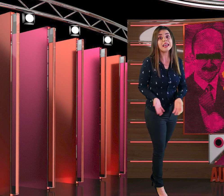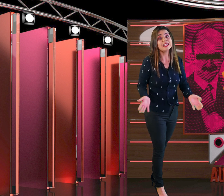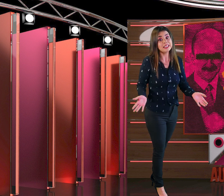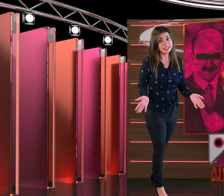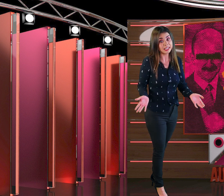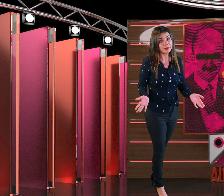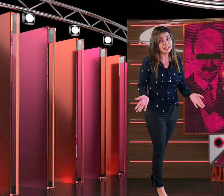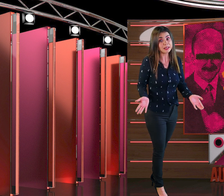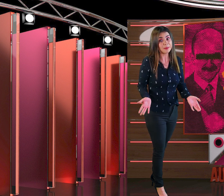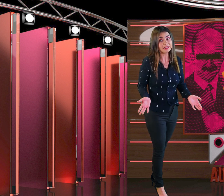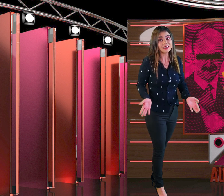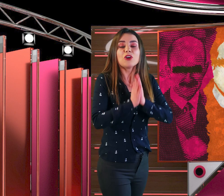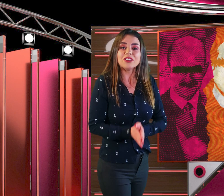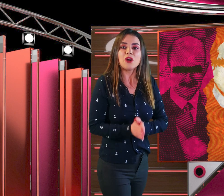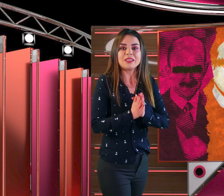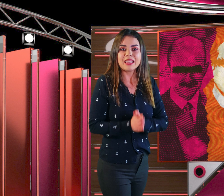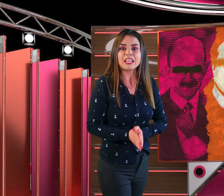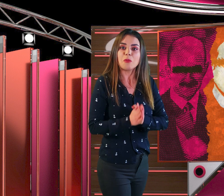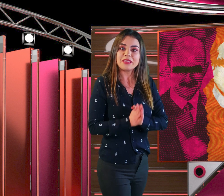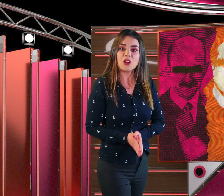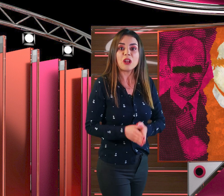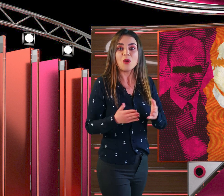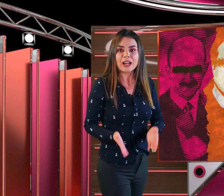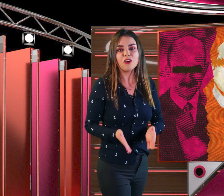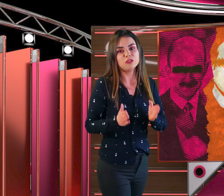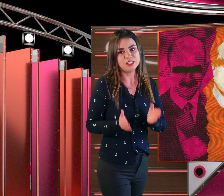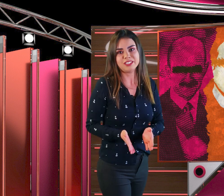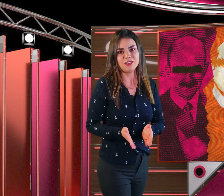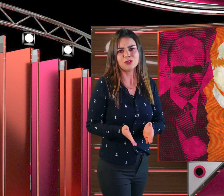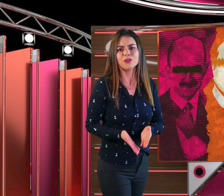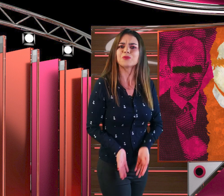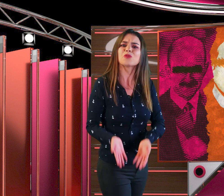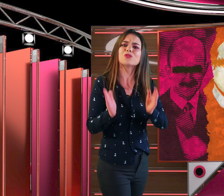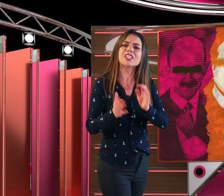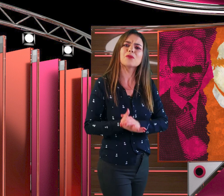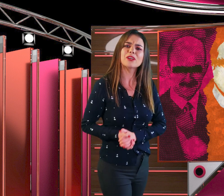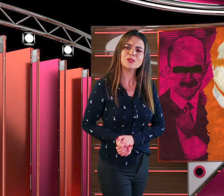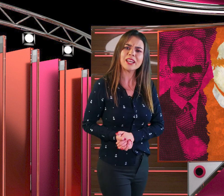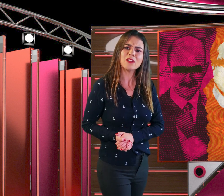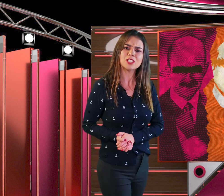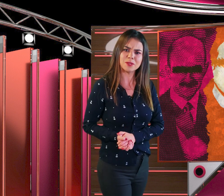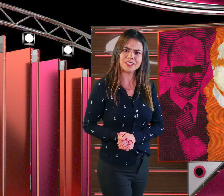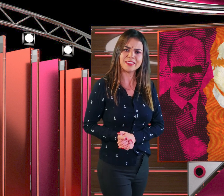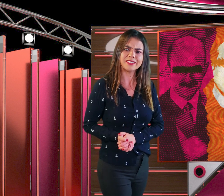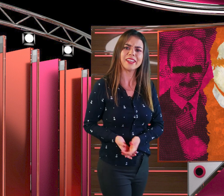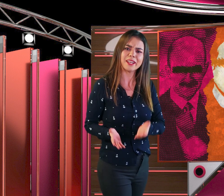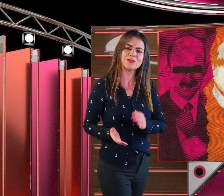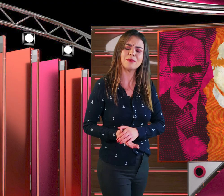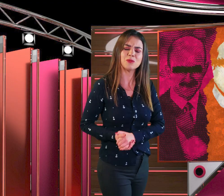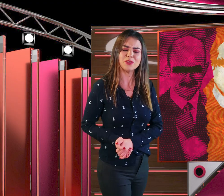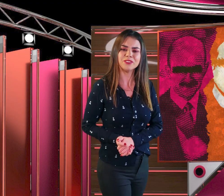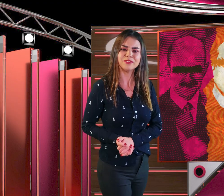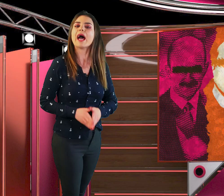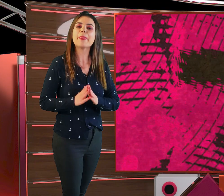pública y crímenes, aparte, contra la humanidad que cometieron a lo largo de sus sexenios. ¿Ustedes por qué juzgarían a los expresidentes?